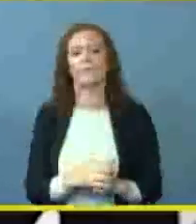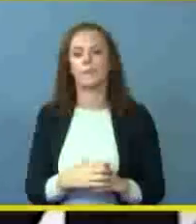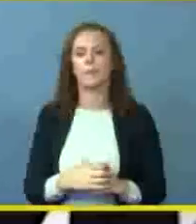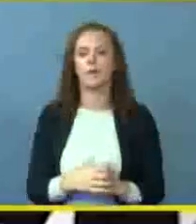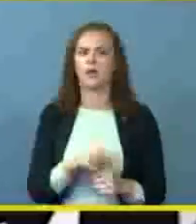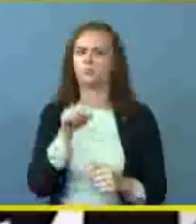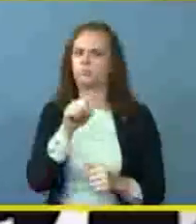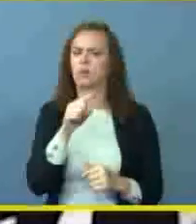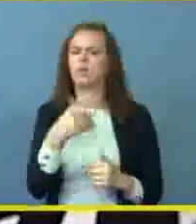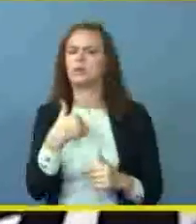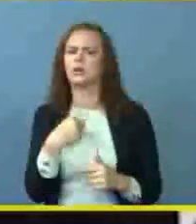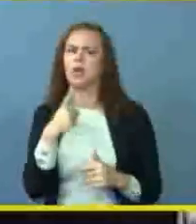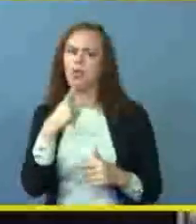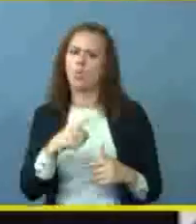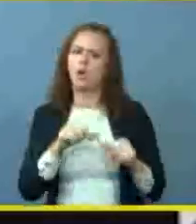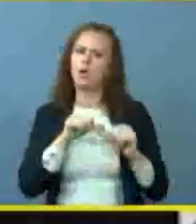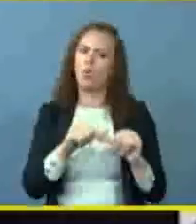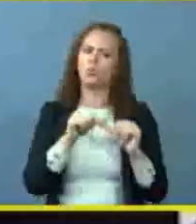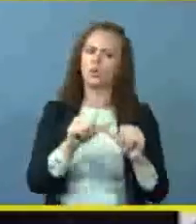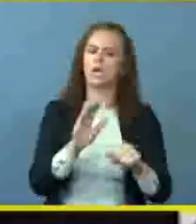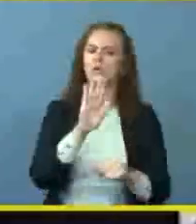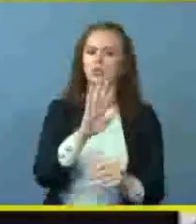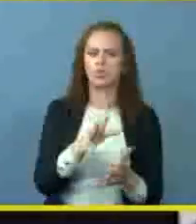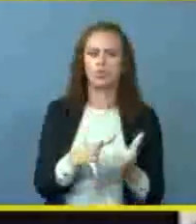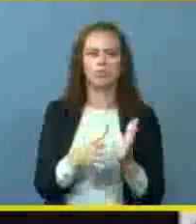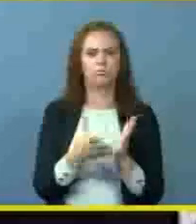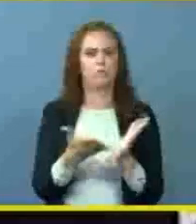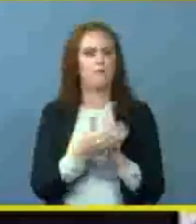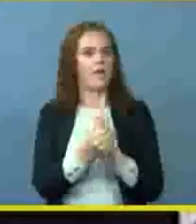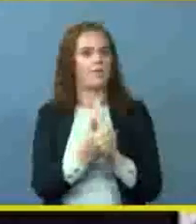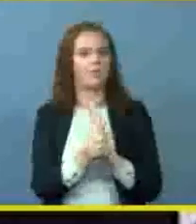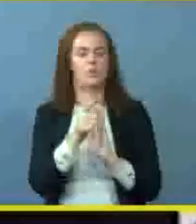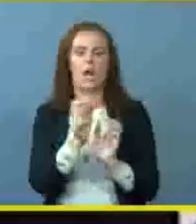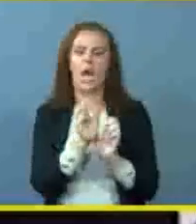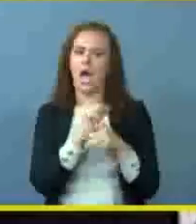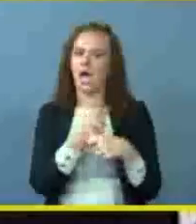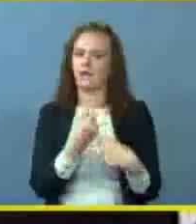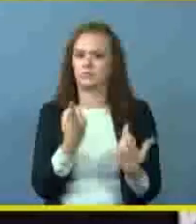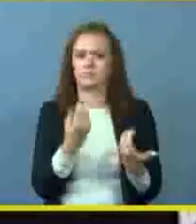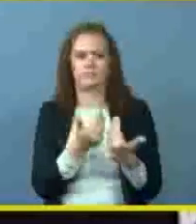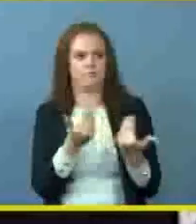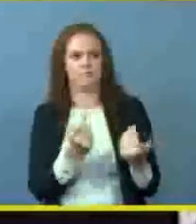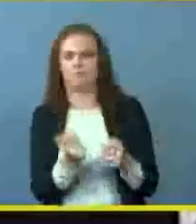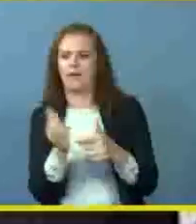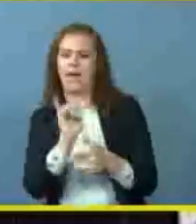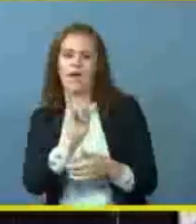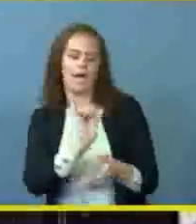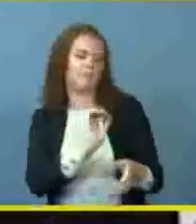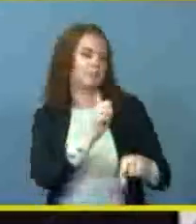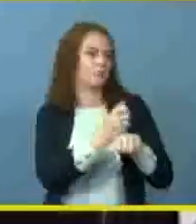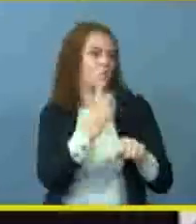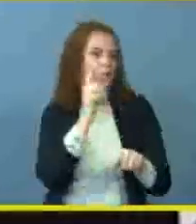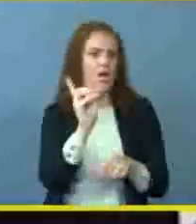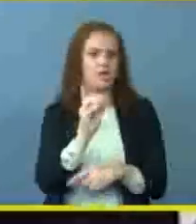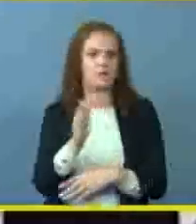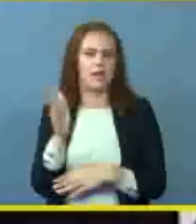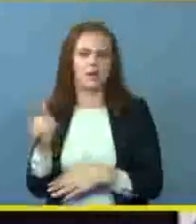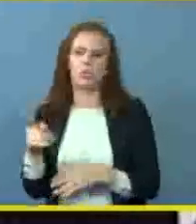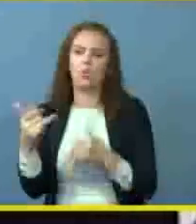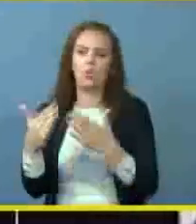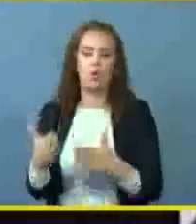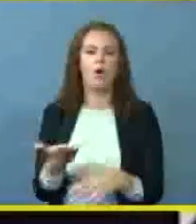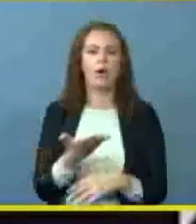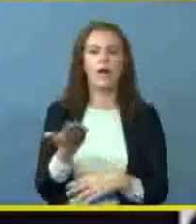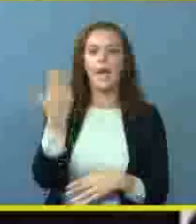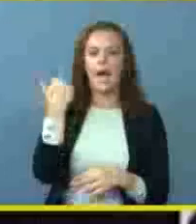tenido una constancia en su rendimiento que hace que esté intratable prácticamente ahí por el lado derecho, ¿no? Era un jugador